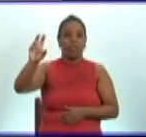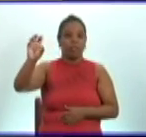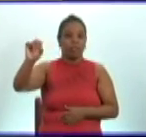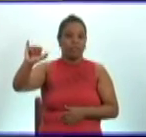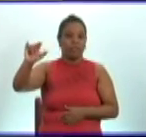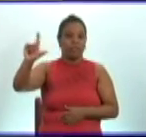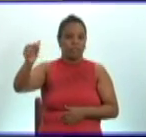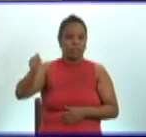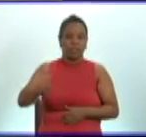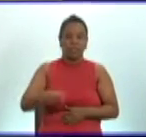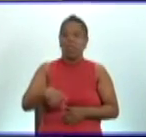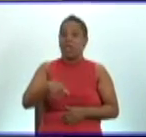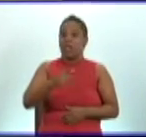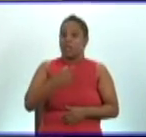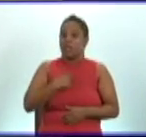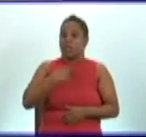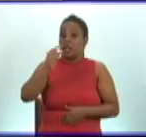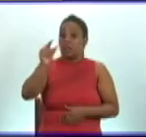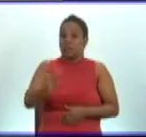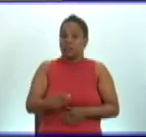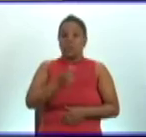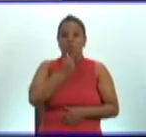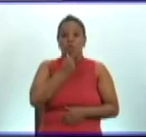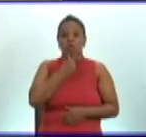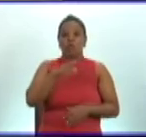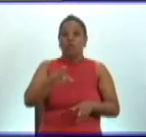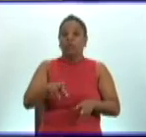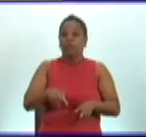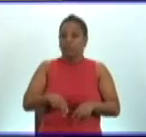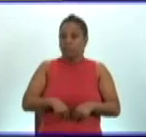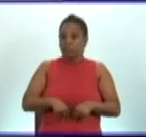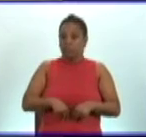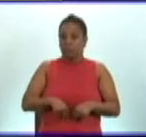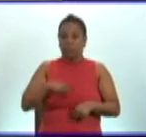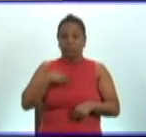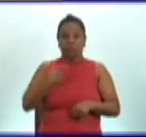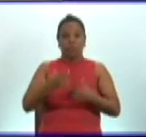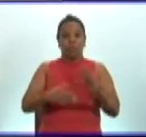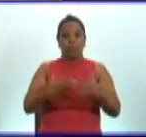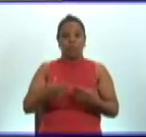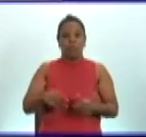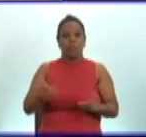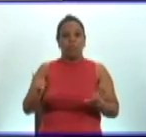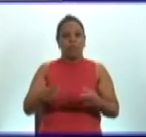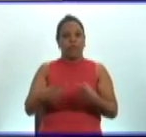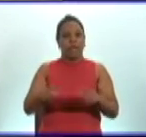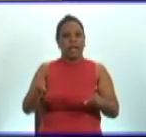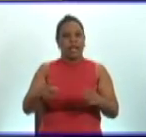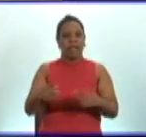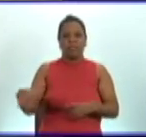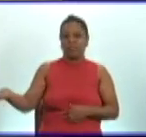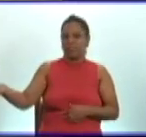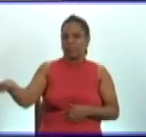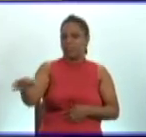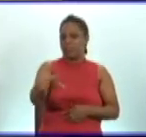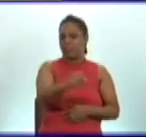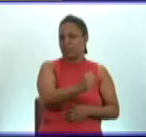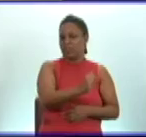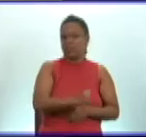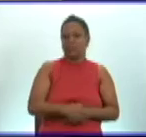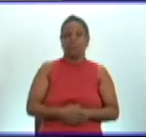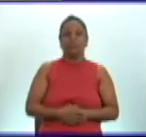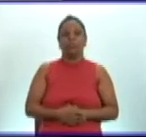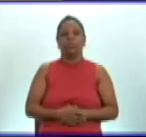jóvenes cuando están una vez más allí en la cárcel y cómo comienzan ellos a entonar allí de manera colectiva una canción que